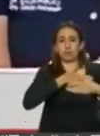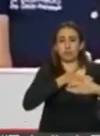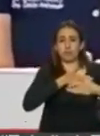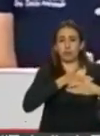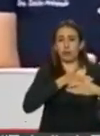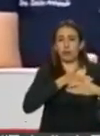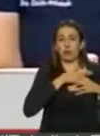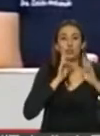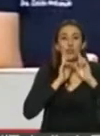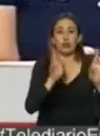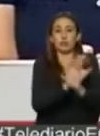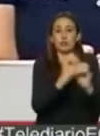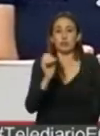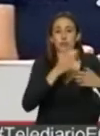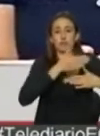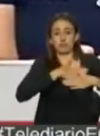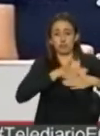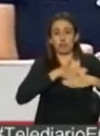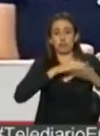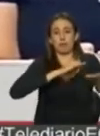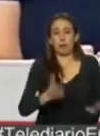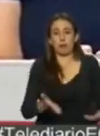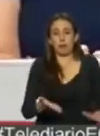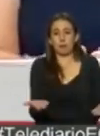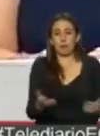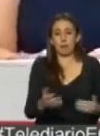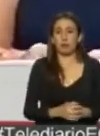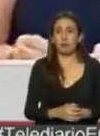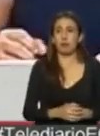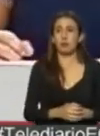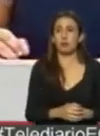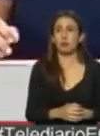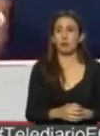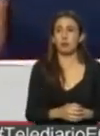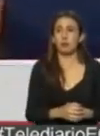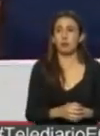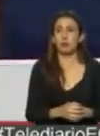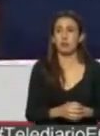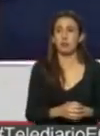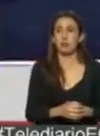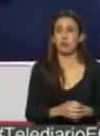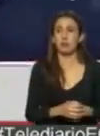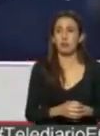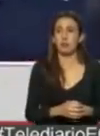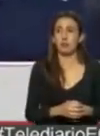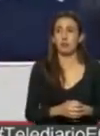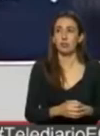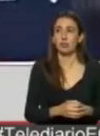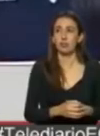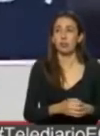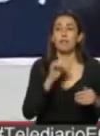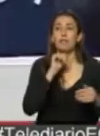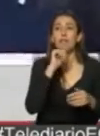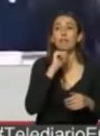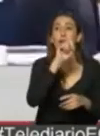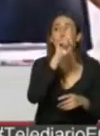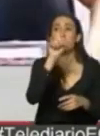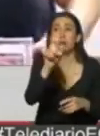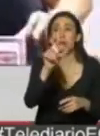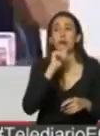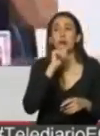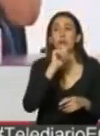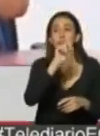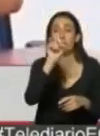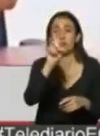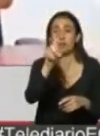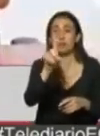la autopsia, que obviamente habrá que esperar los resultados. Muchísimas gracias a los medios de comunicación, autoridades. Muy buenos días. ¿Algo